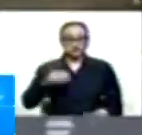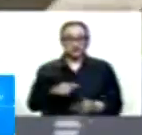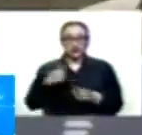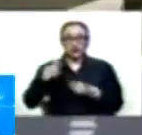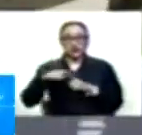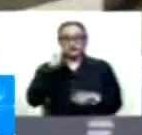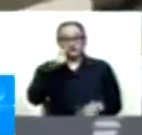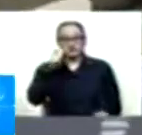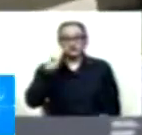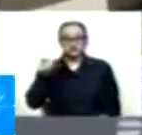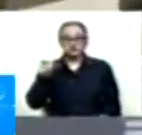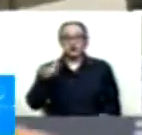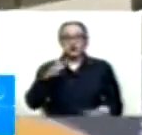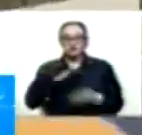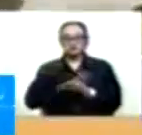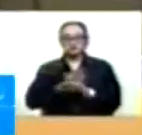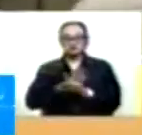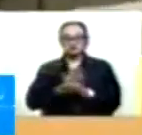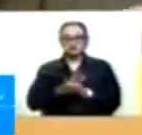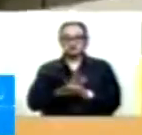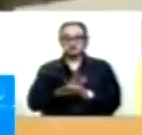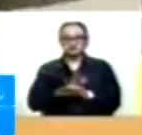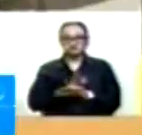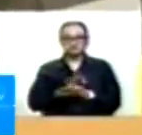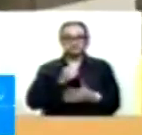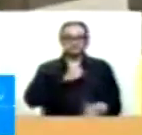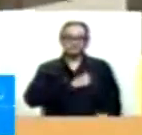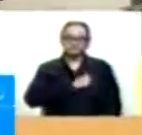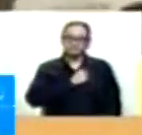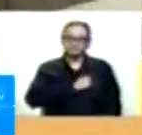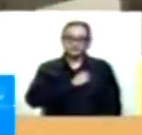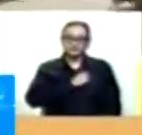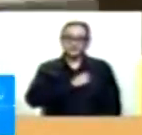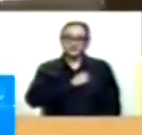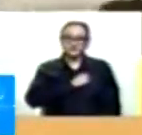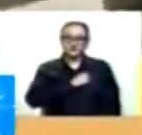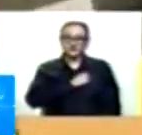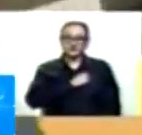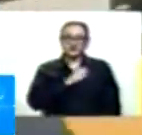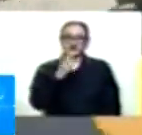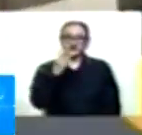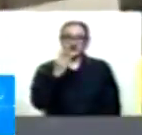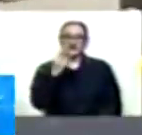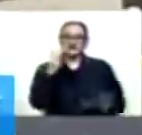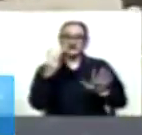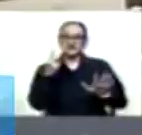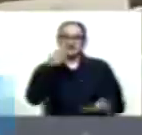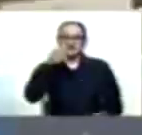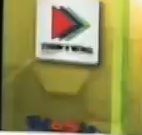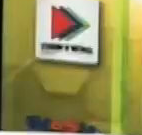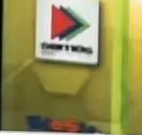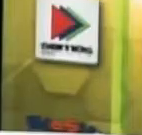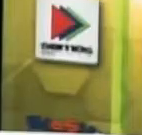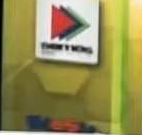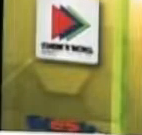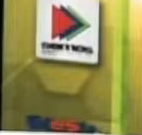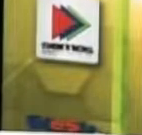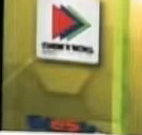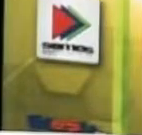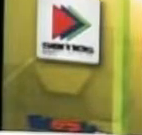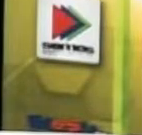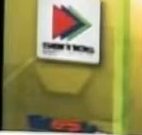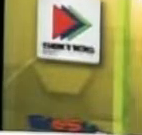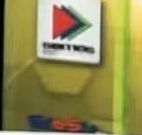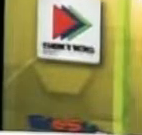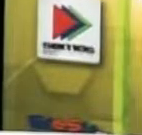y el resto se encuentran en situación estable. Y lamentablemente hubo un saldo de 37 fallecidos. Por su parte,